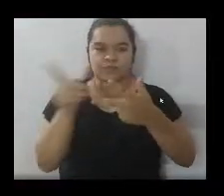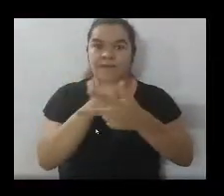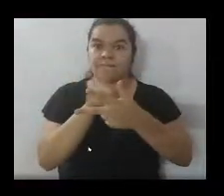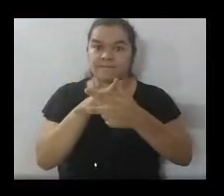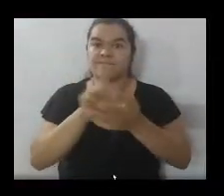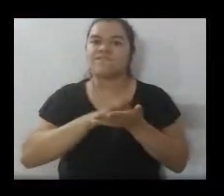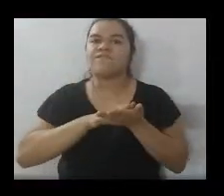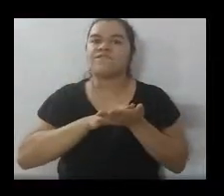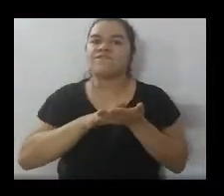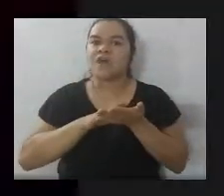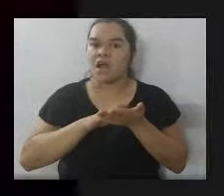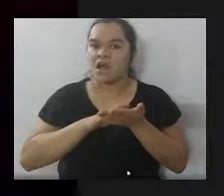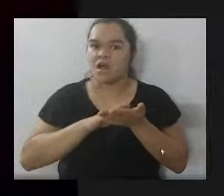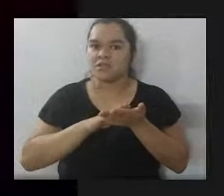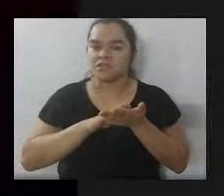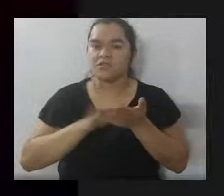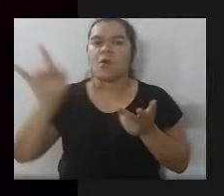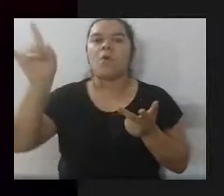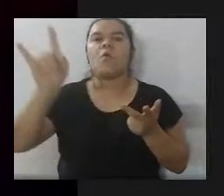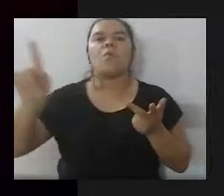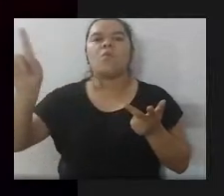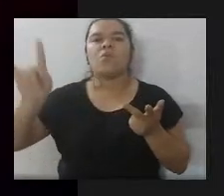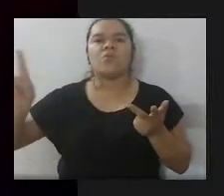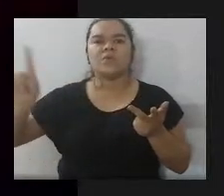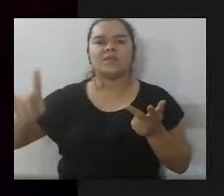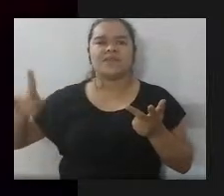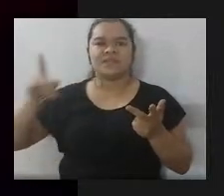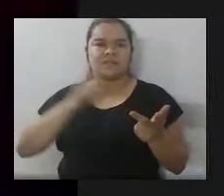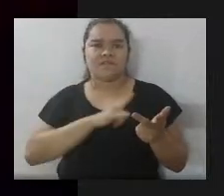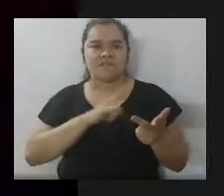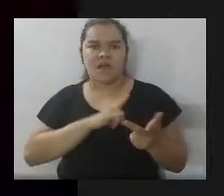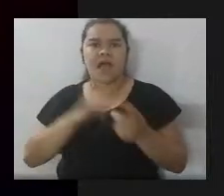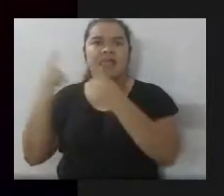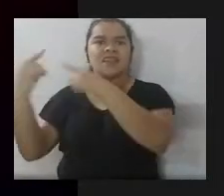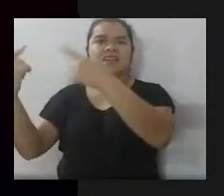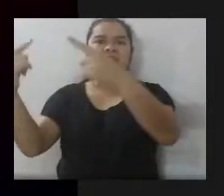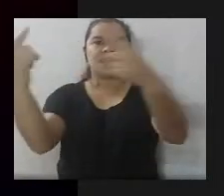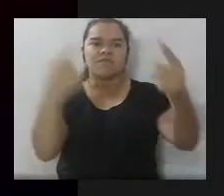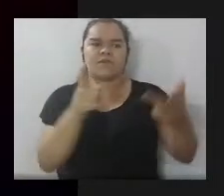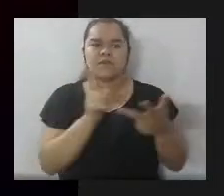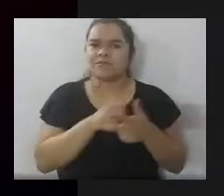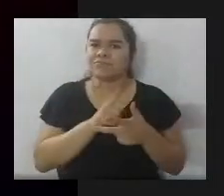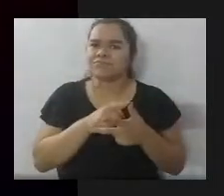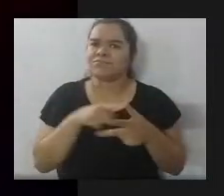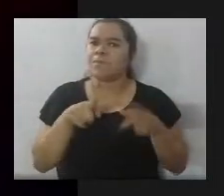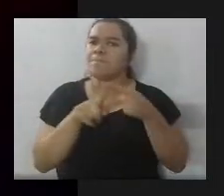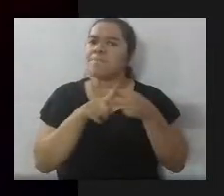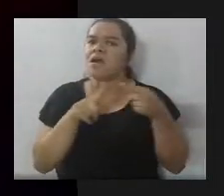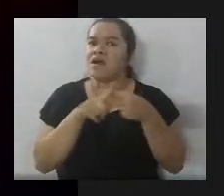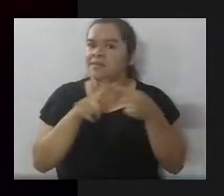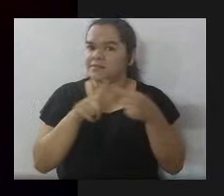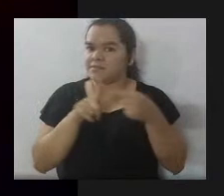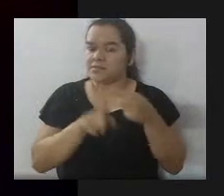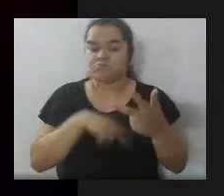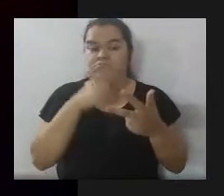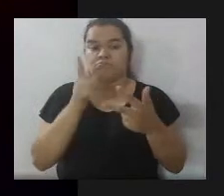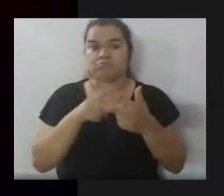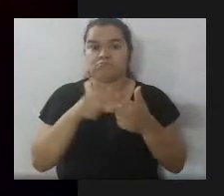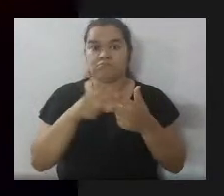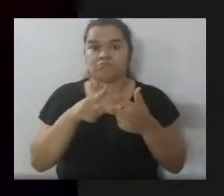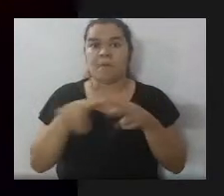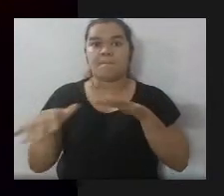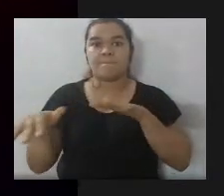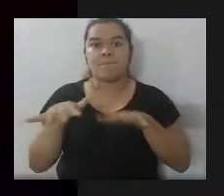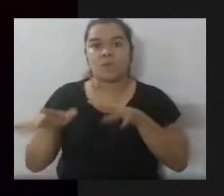básico, que es común a muchas universidades, a muchas facultades dentro de la UNE. Después tenemos el segundo